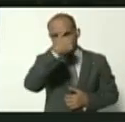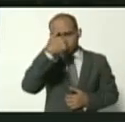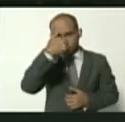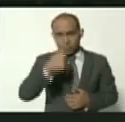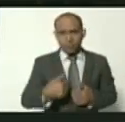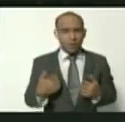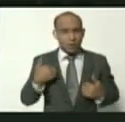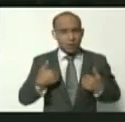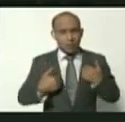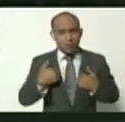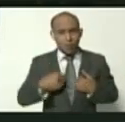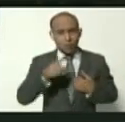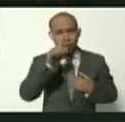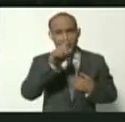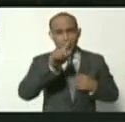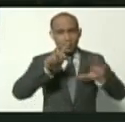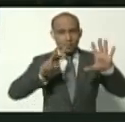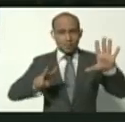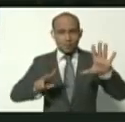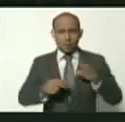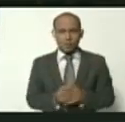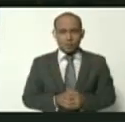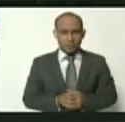miércoles 17.